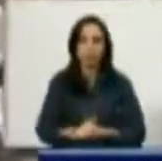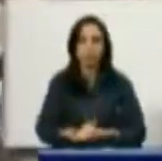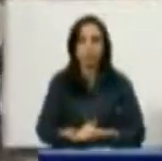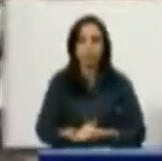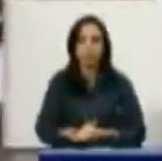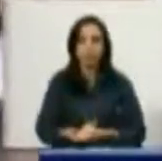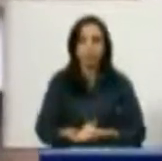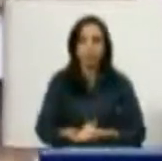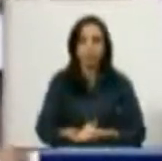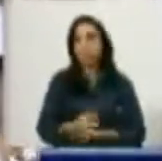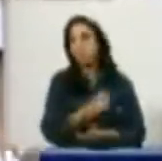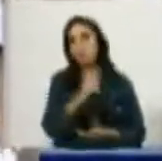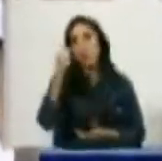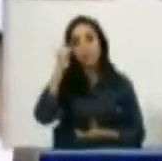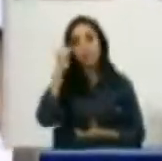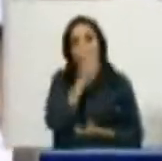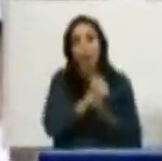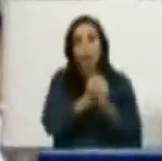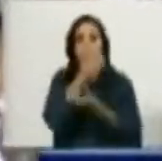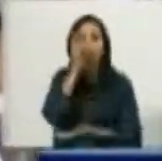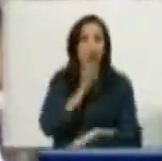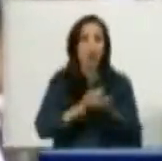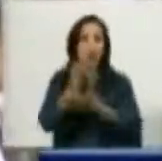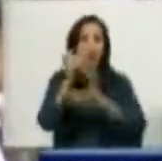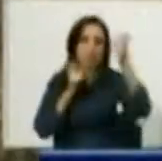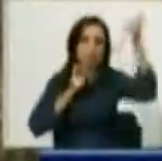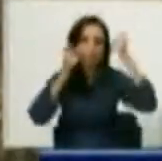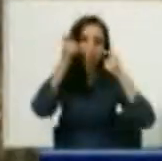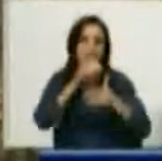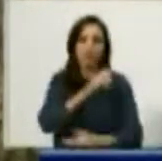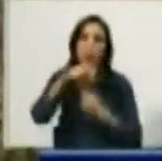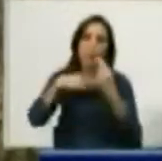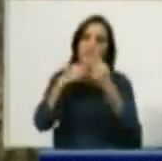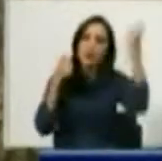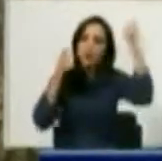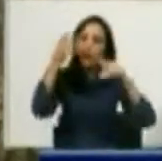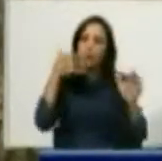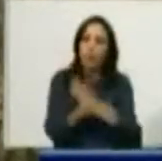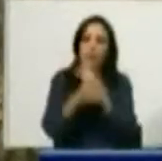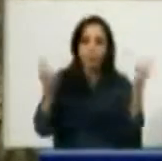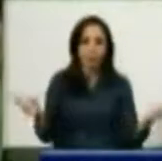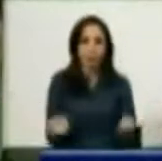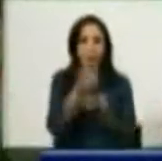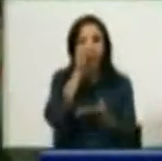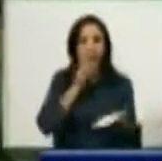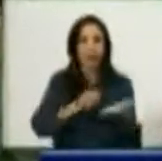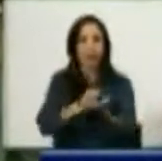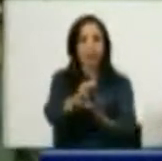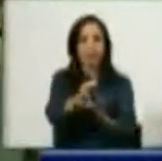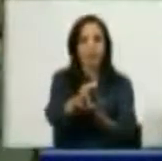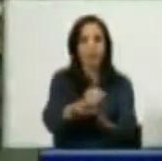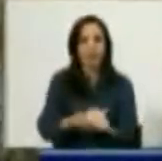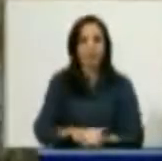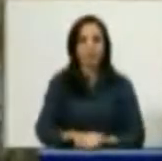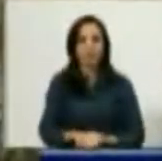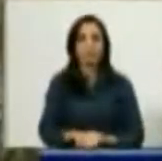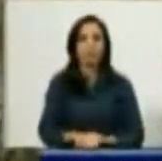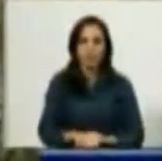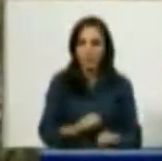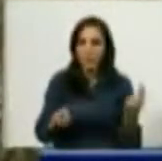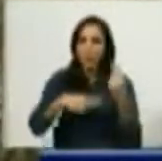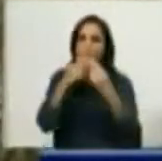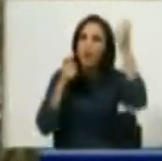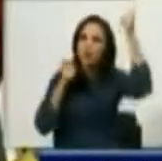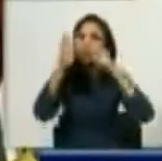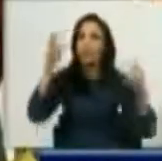Día del amor y la lealtad con el comandante Hugo Chávez numeral chavismo es numeral